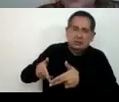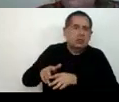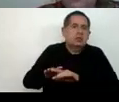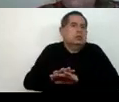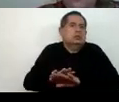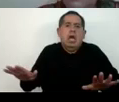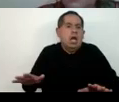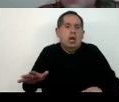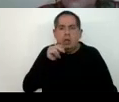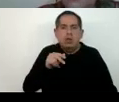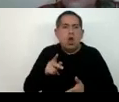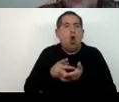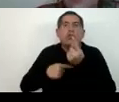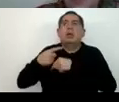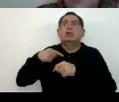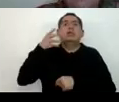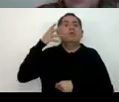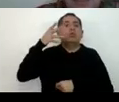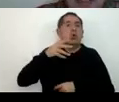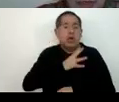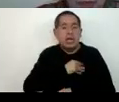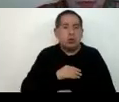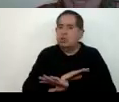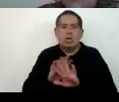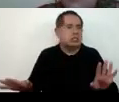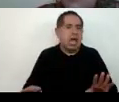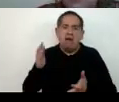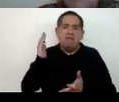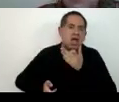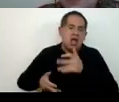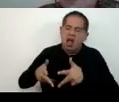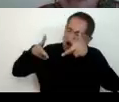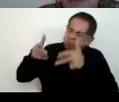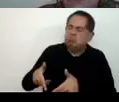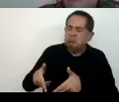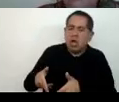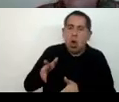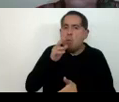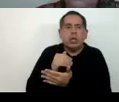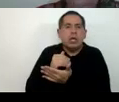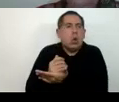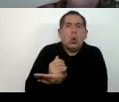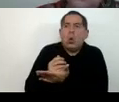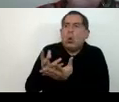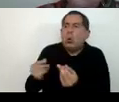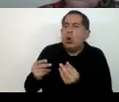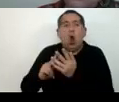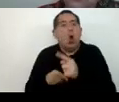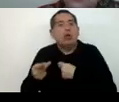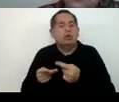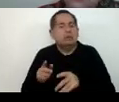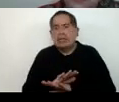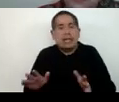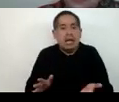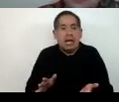ya no van a poder tener hijos, o sea, ya es un acto irreversible que en muchas de las